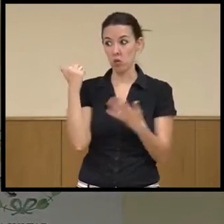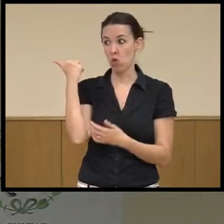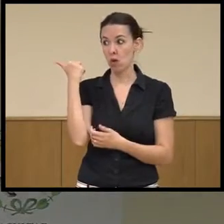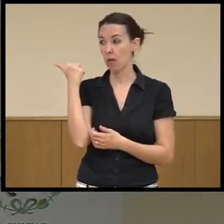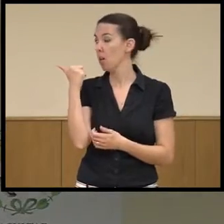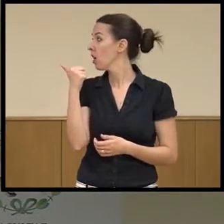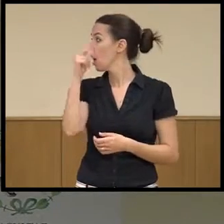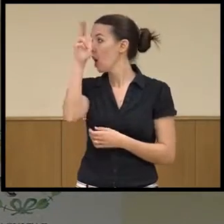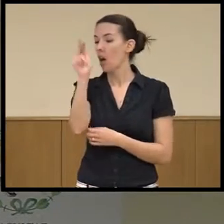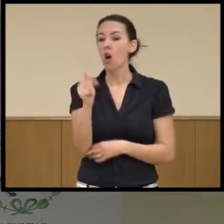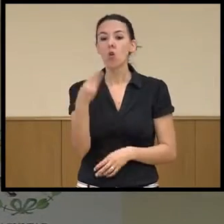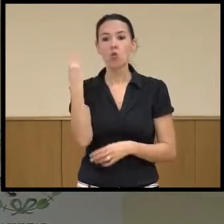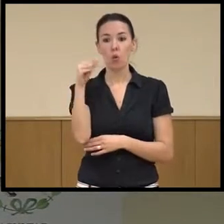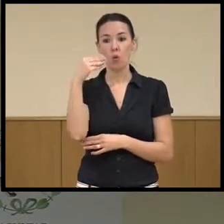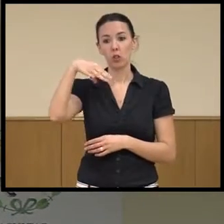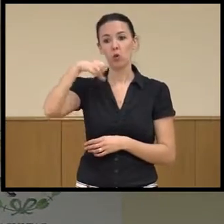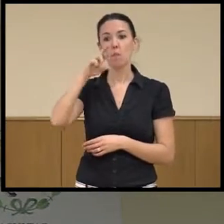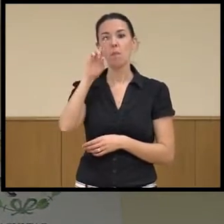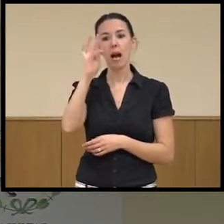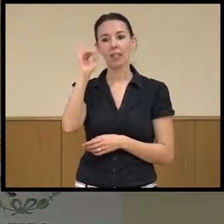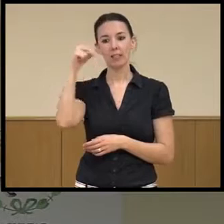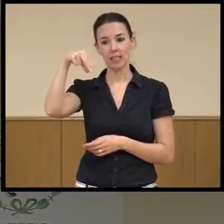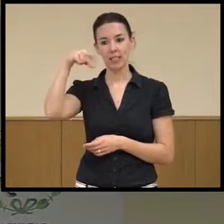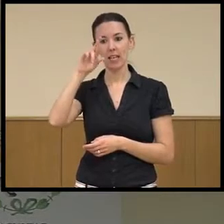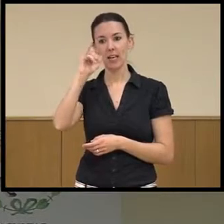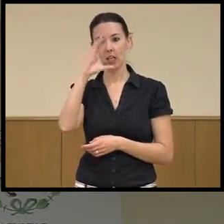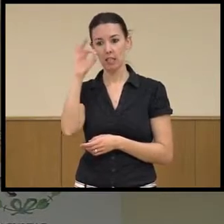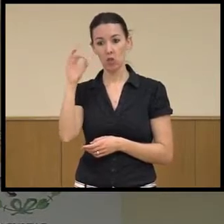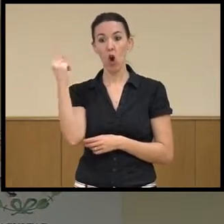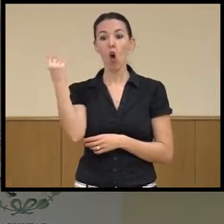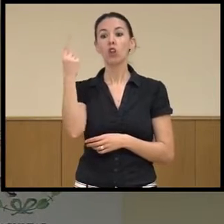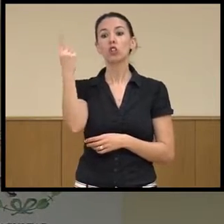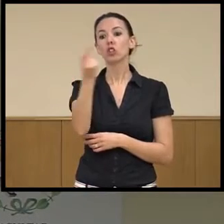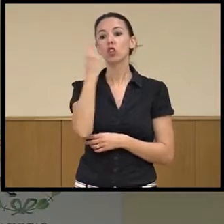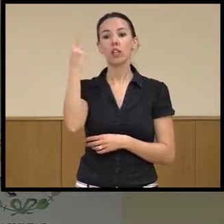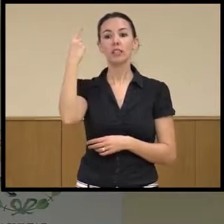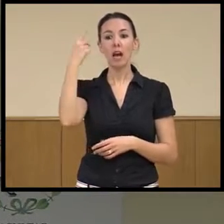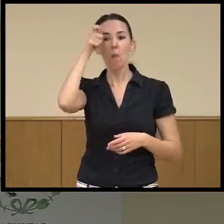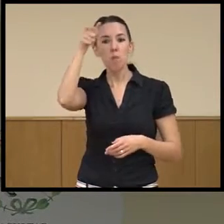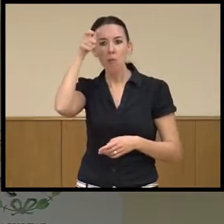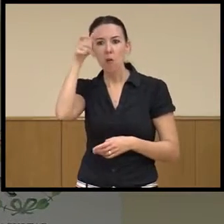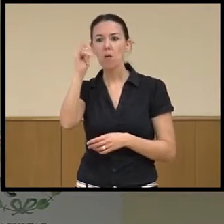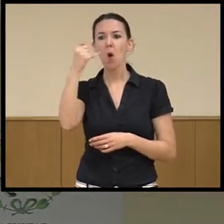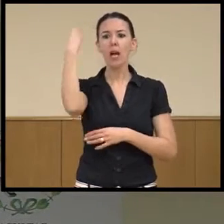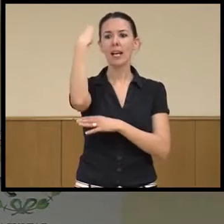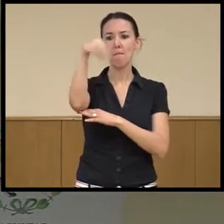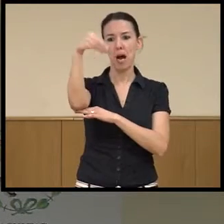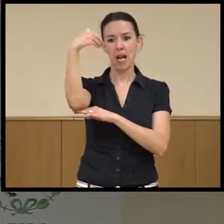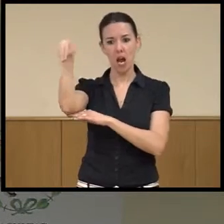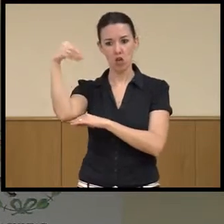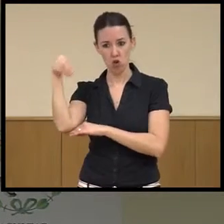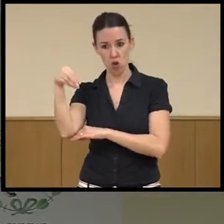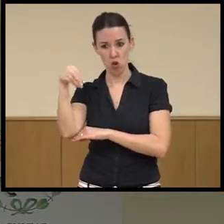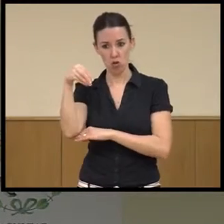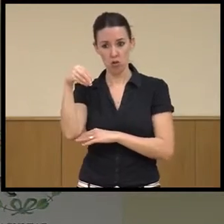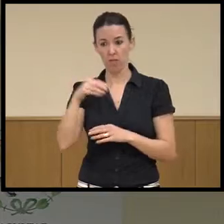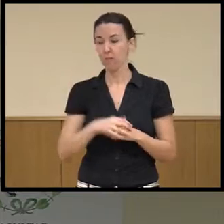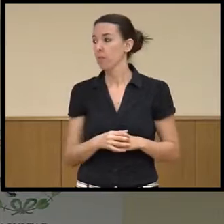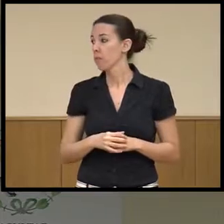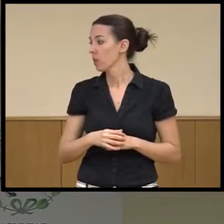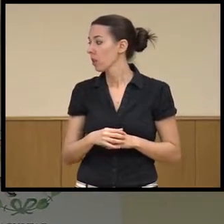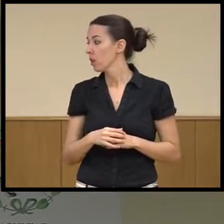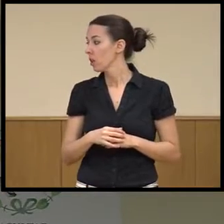esas acuarelas de juventud de Martín Rico, el solitario campanario de cada pueblo dominaba absolutamente, junto con la marcha de los astros,